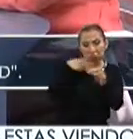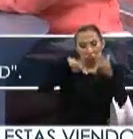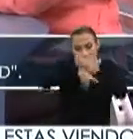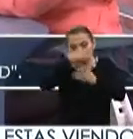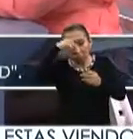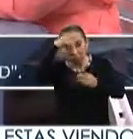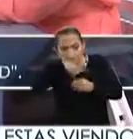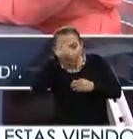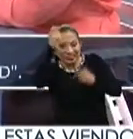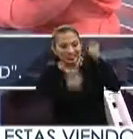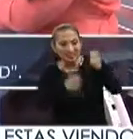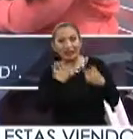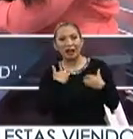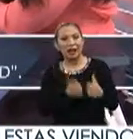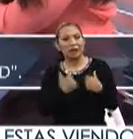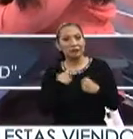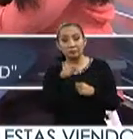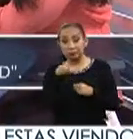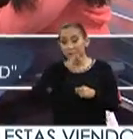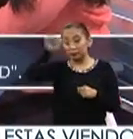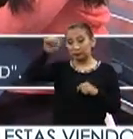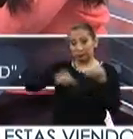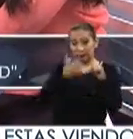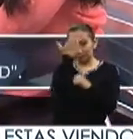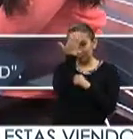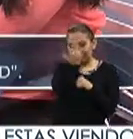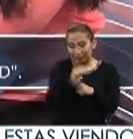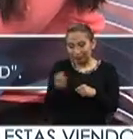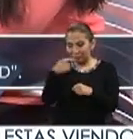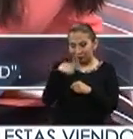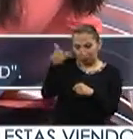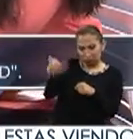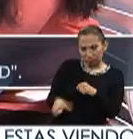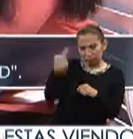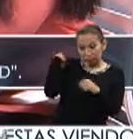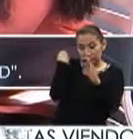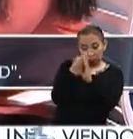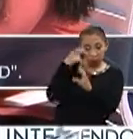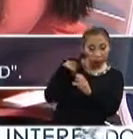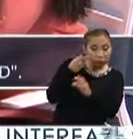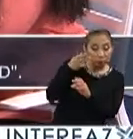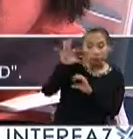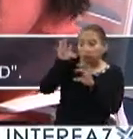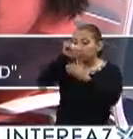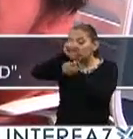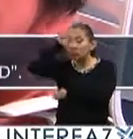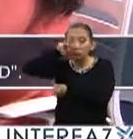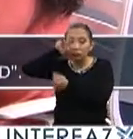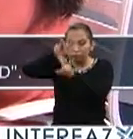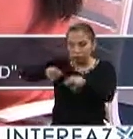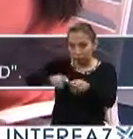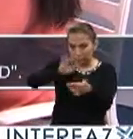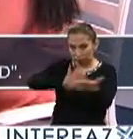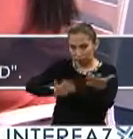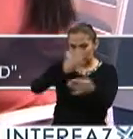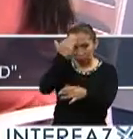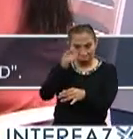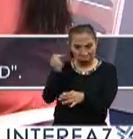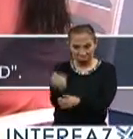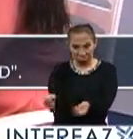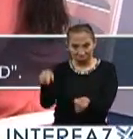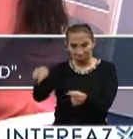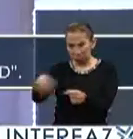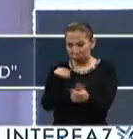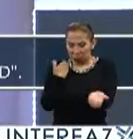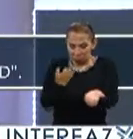con facilidad al contenido. Algunas de las habilidades que se requiere para este curso es que sea análisis de textos. Se pide